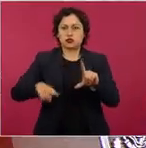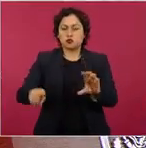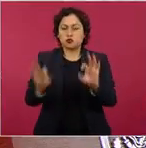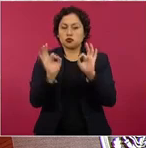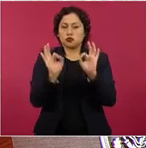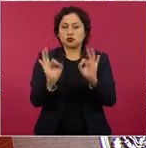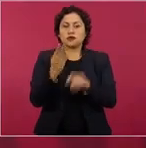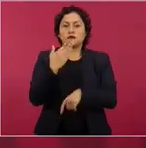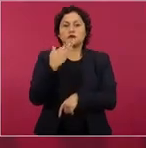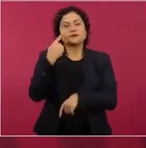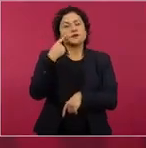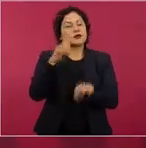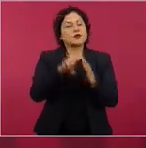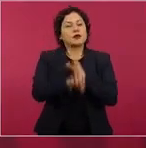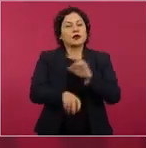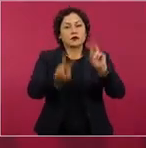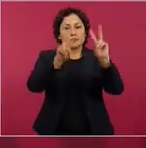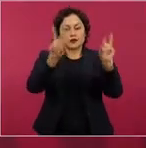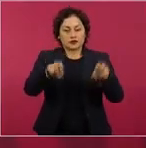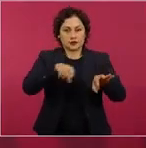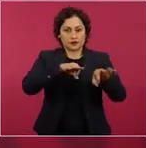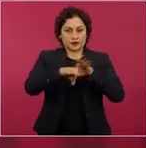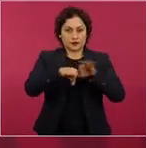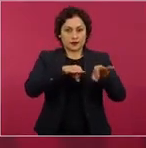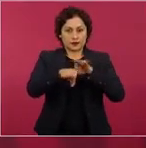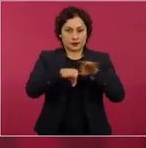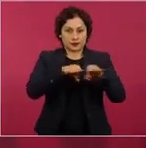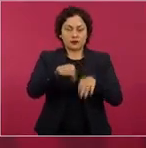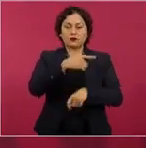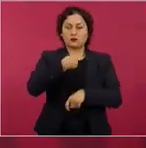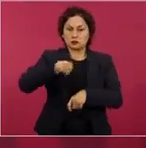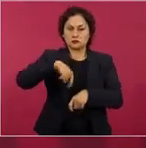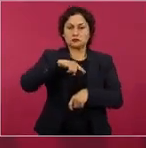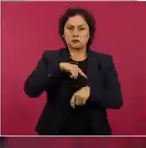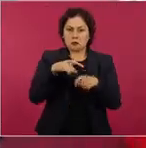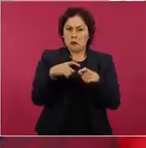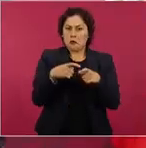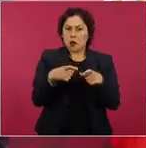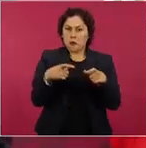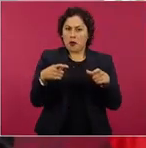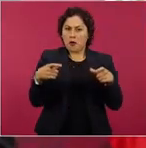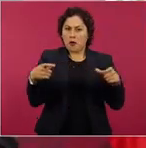En empleo estamos creciendo, es muy probable